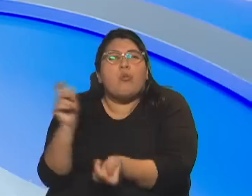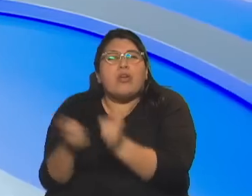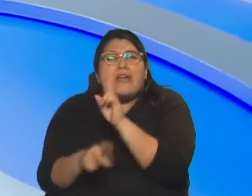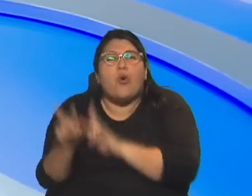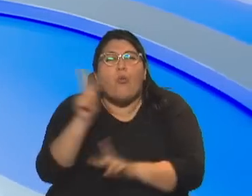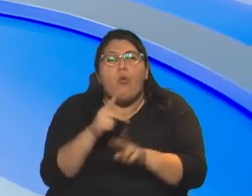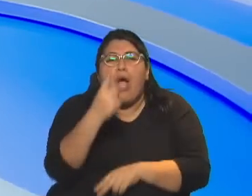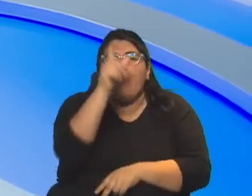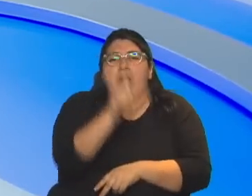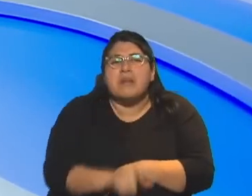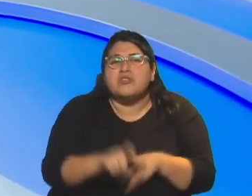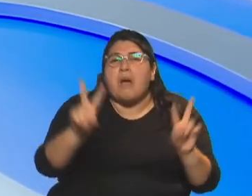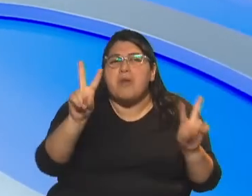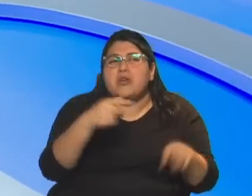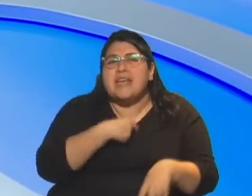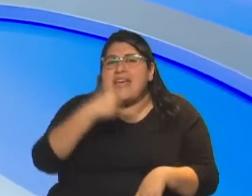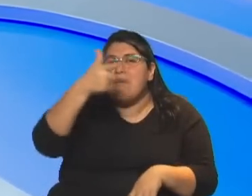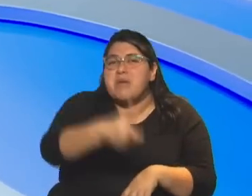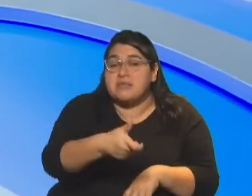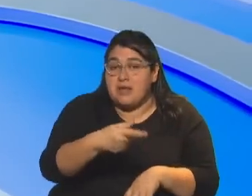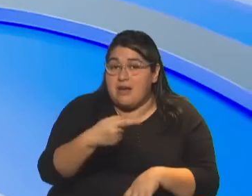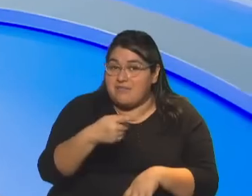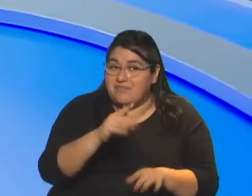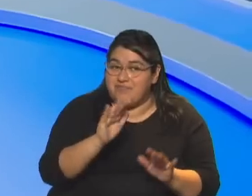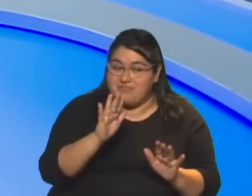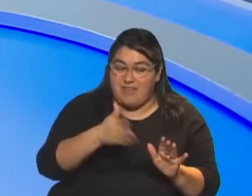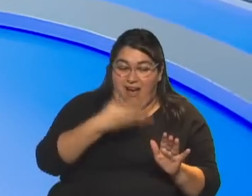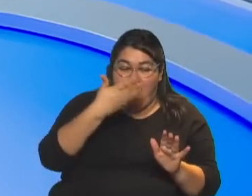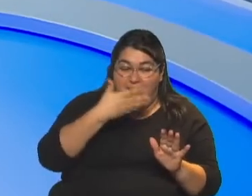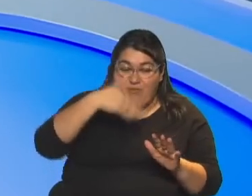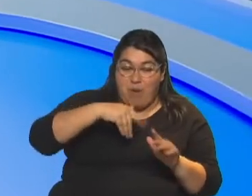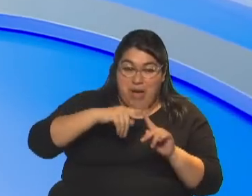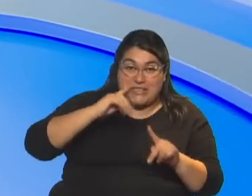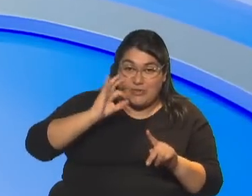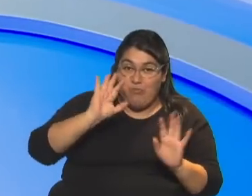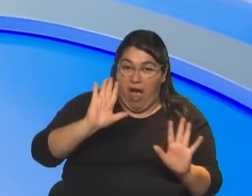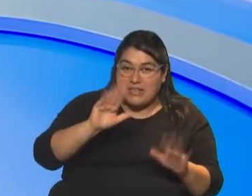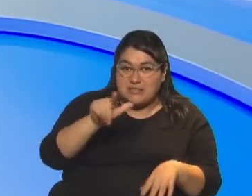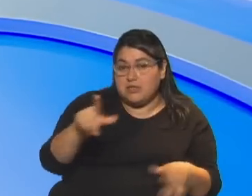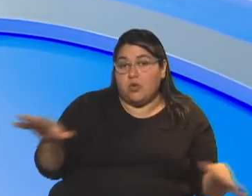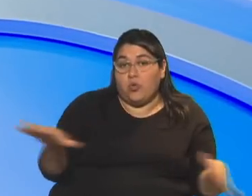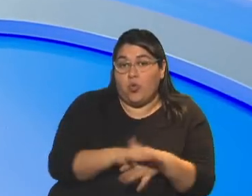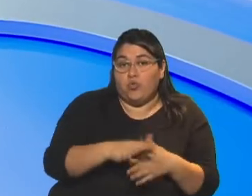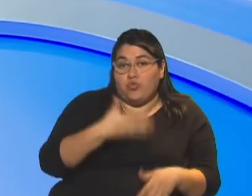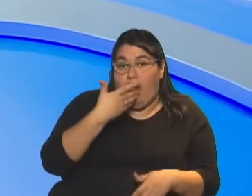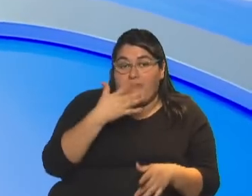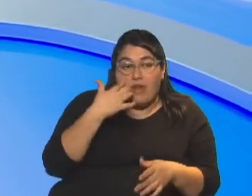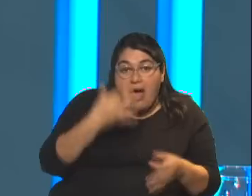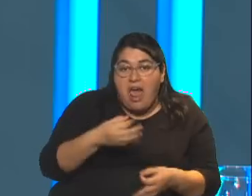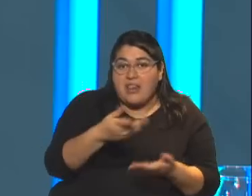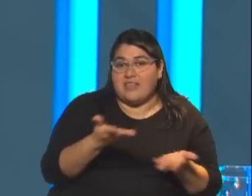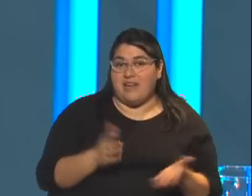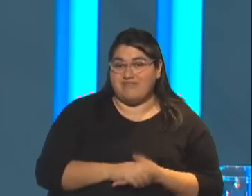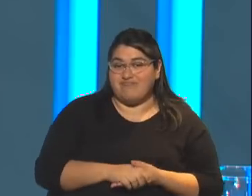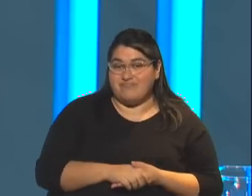diputado máximo kirchner así es y acertó y en la intervención anterior dijo acá tenemos